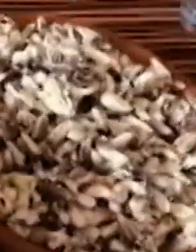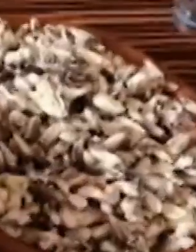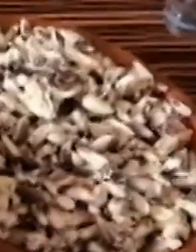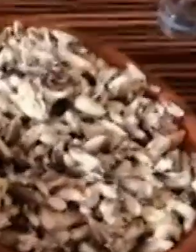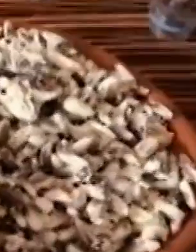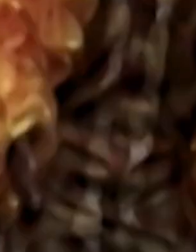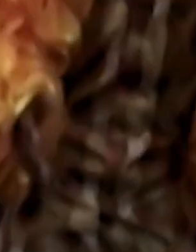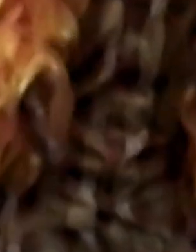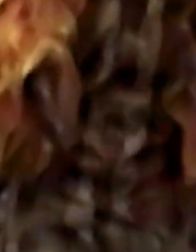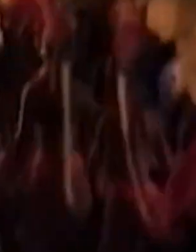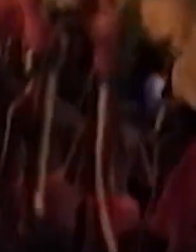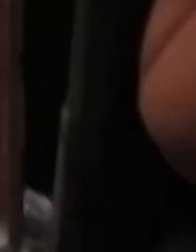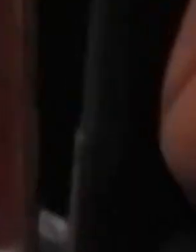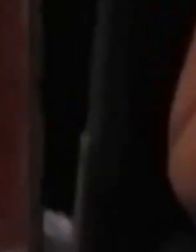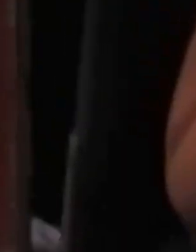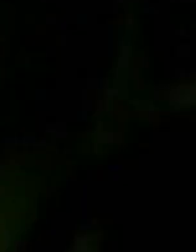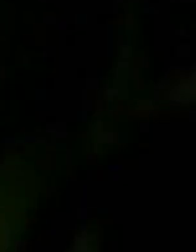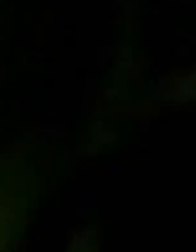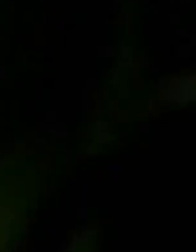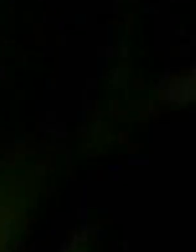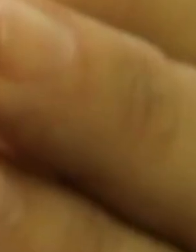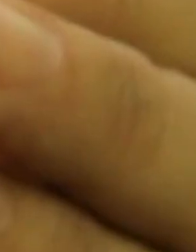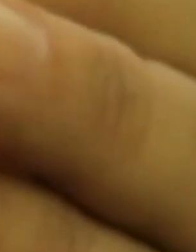en Dominio Documental.